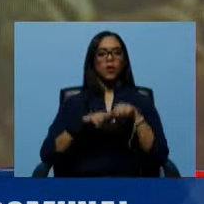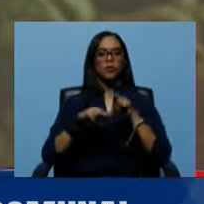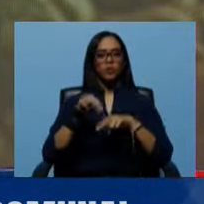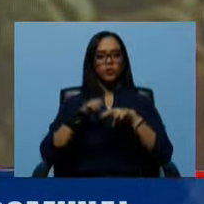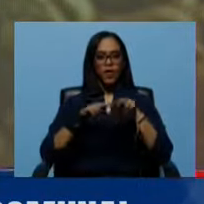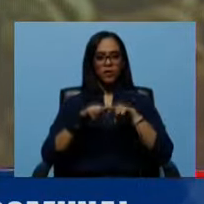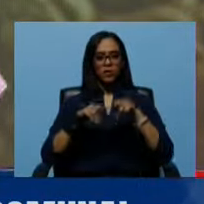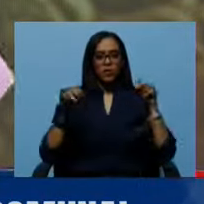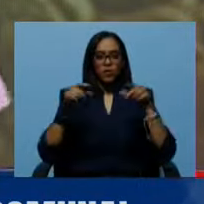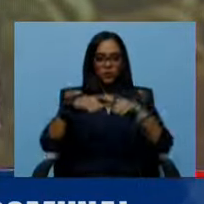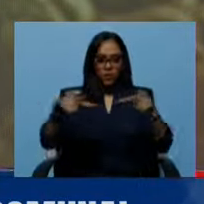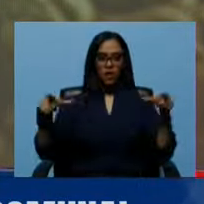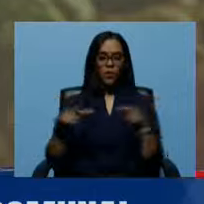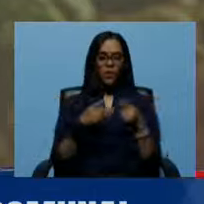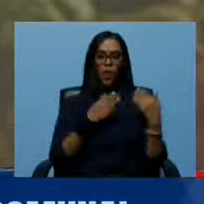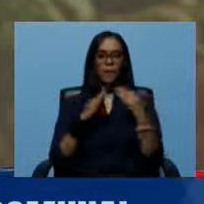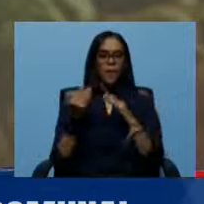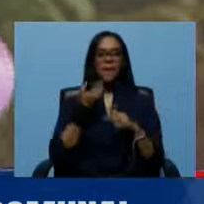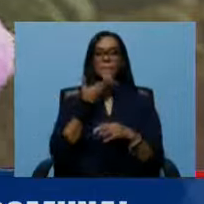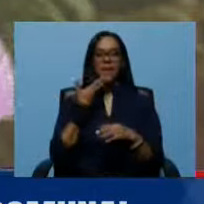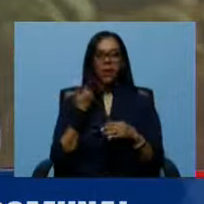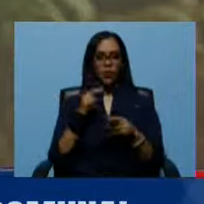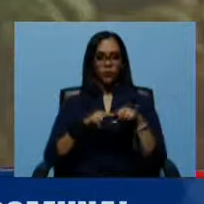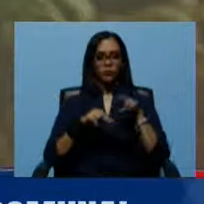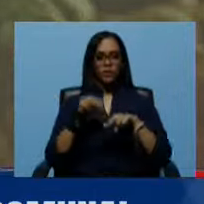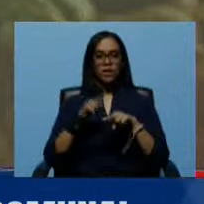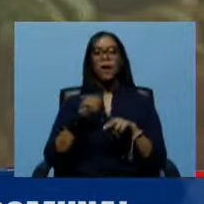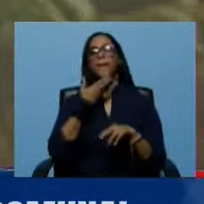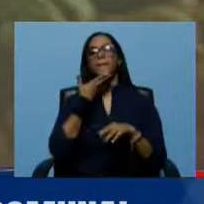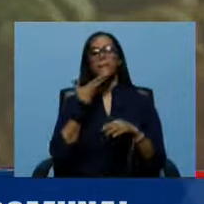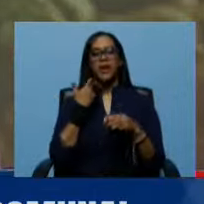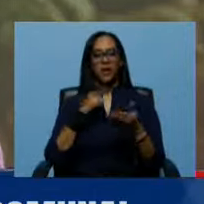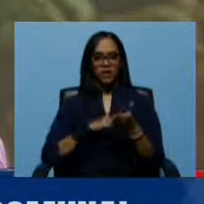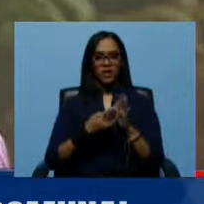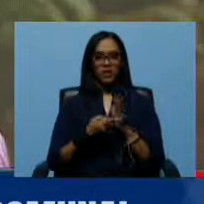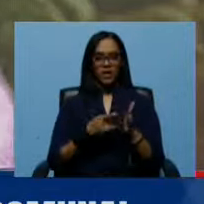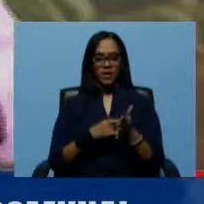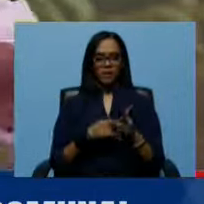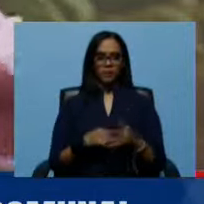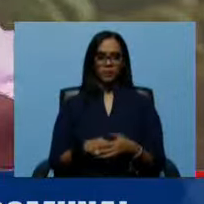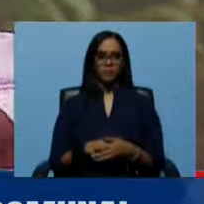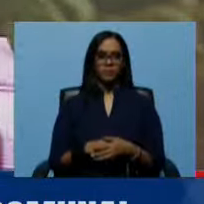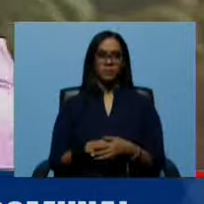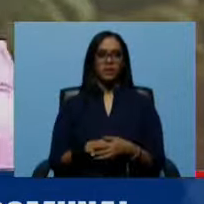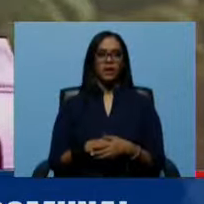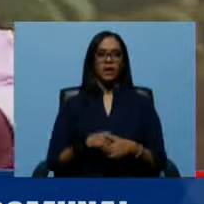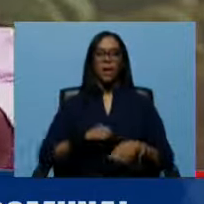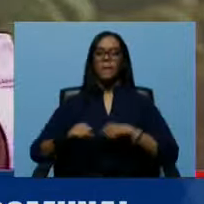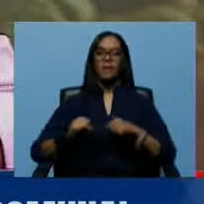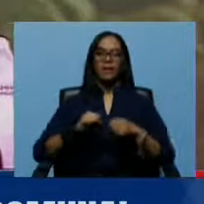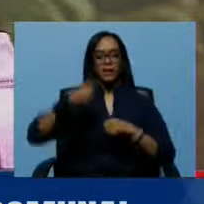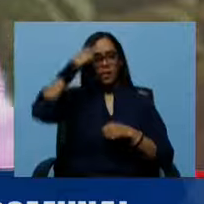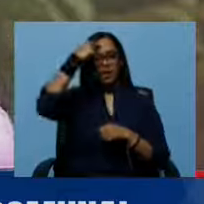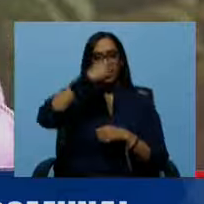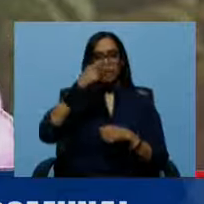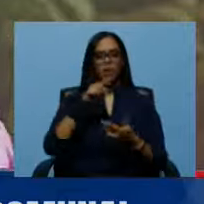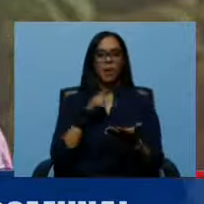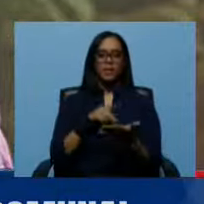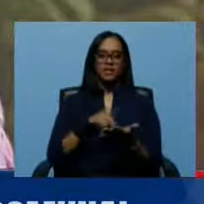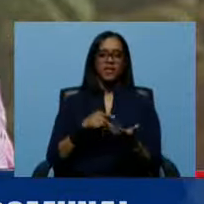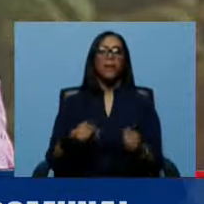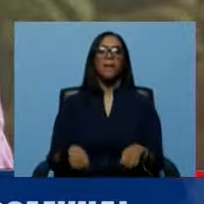los circuitos comunales mejor construidos, mejor definidos, motivando para que el pueblo participe aún